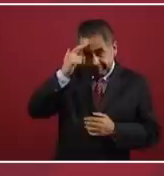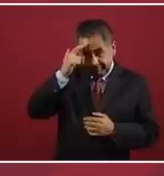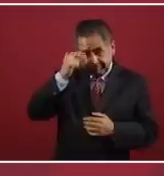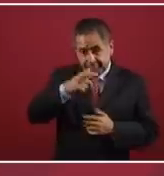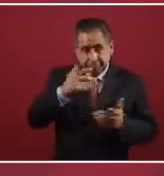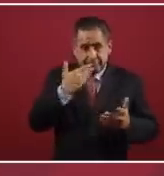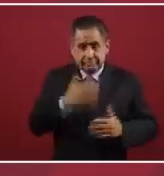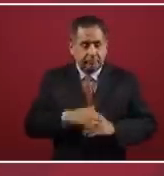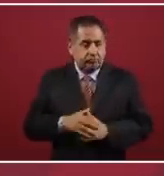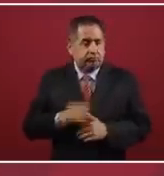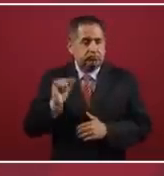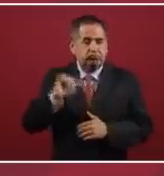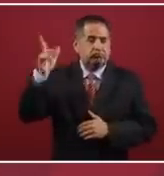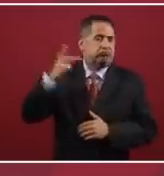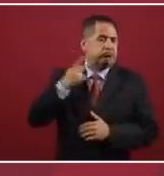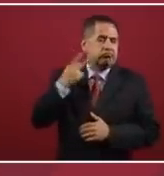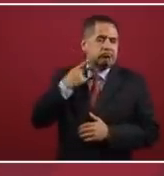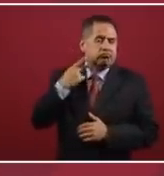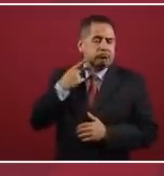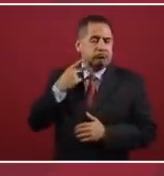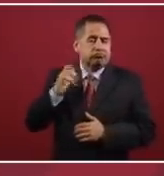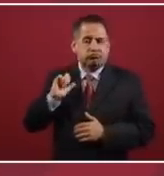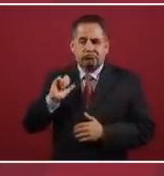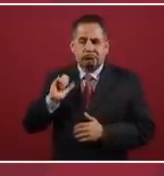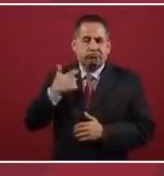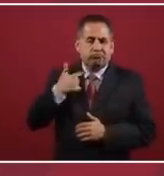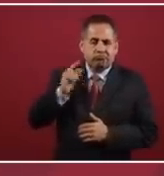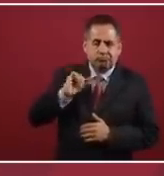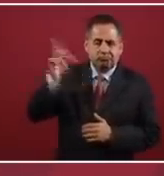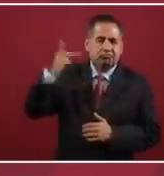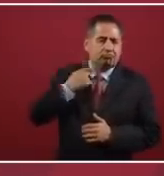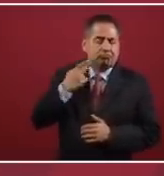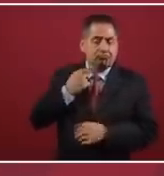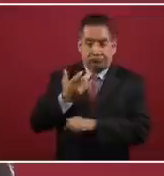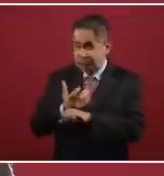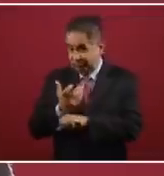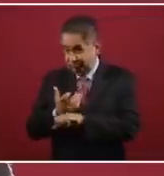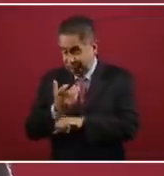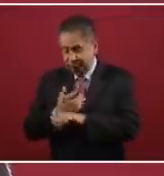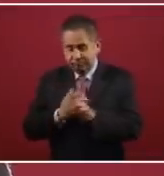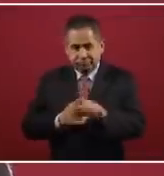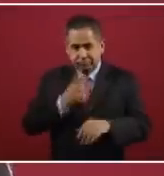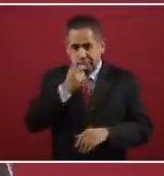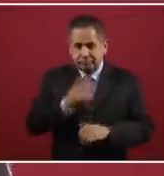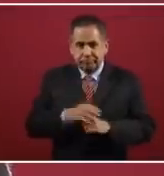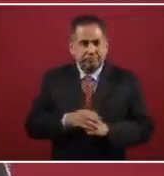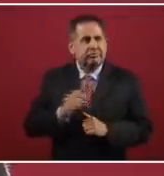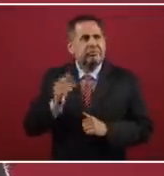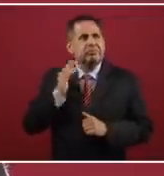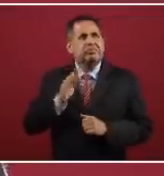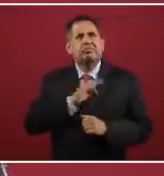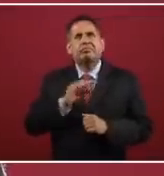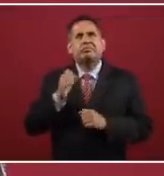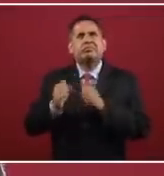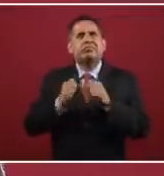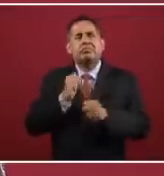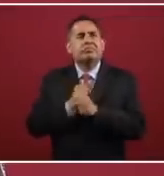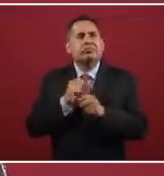gran político, un famoso político estadounidense, a finales del siglo